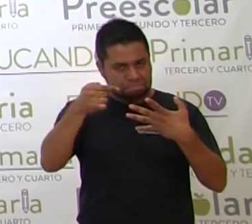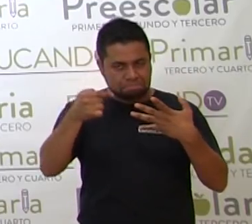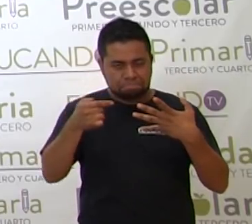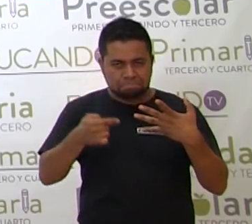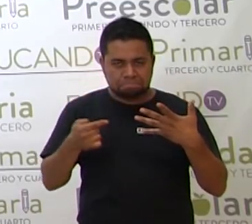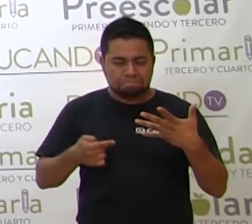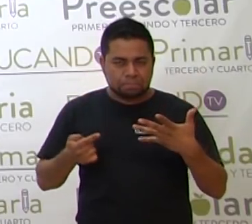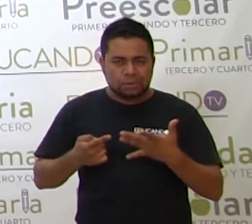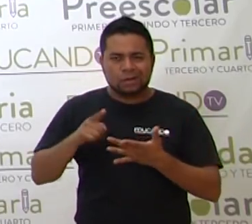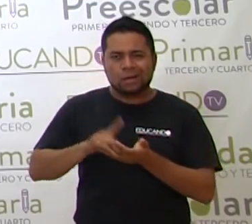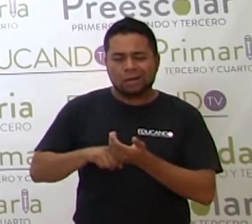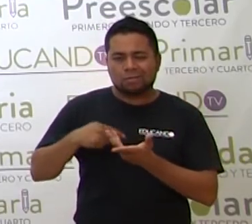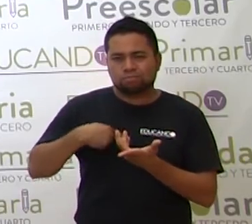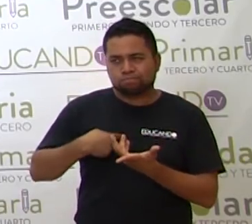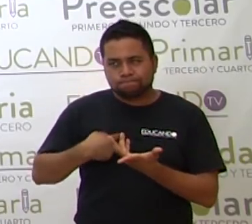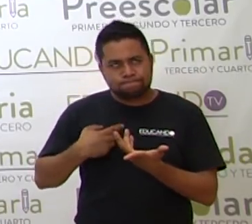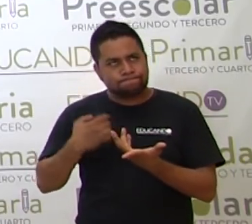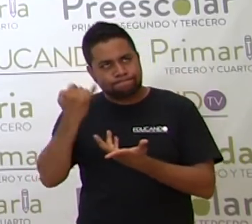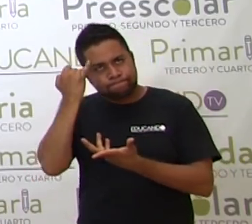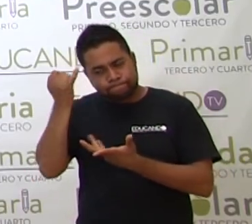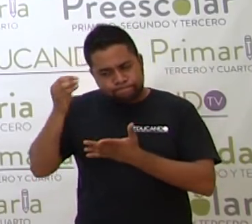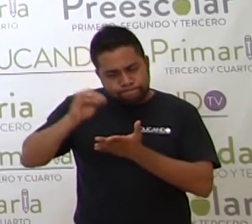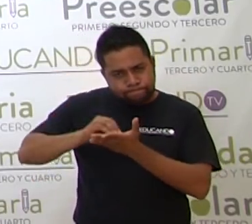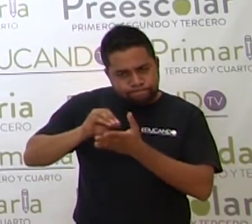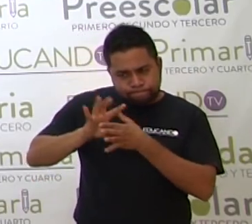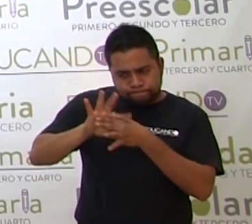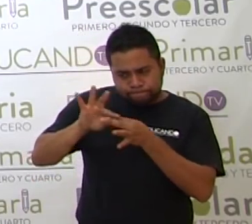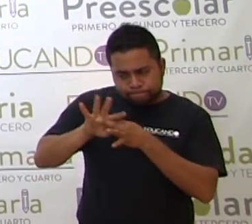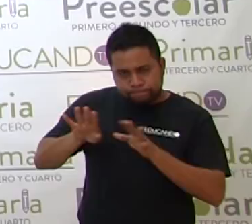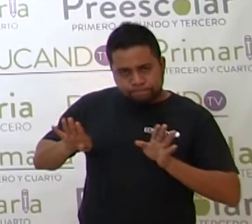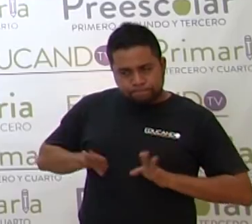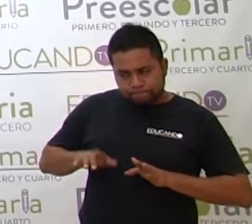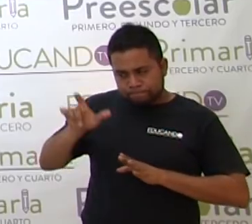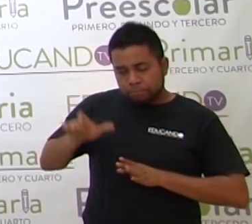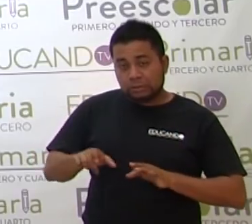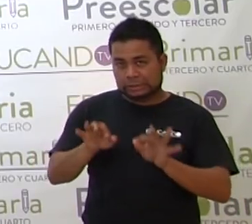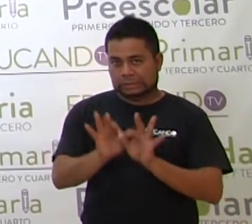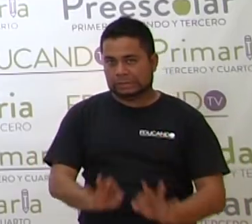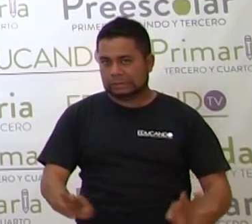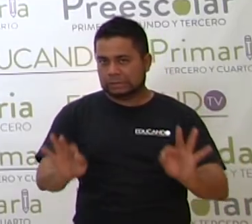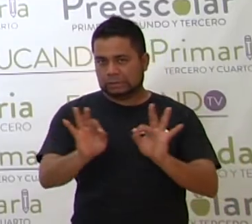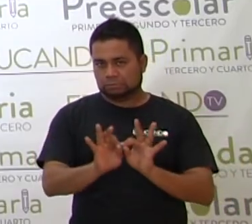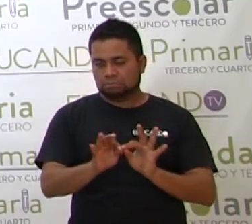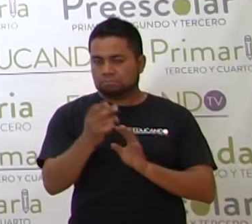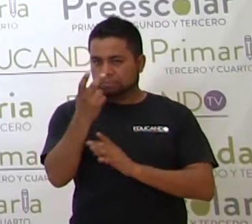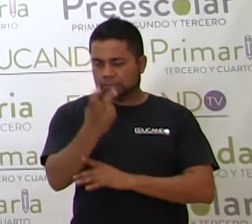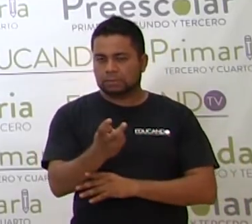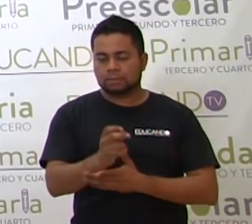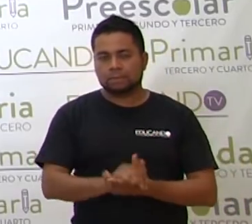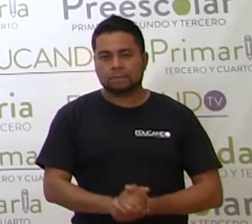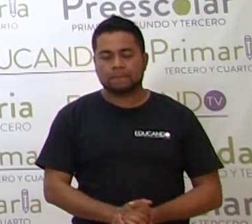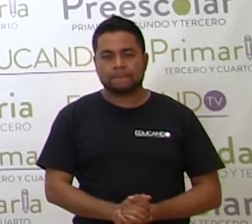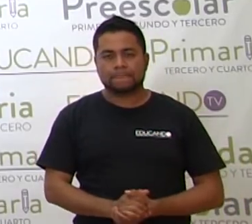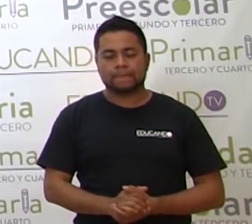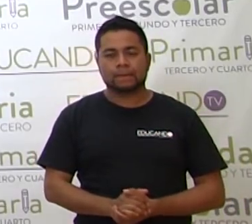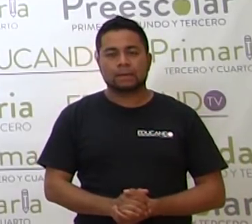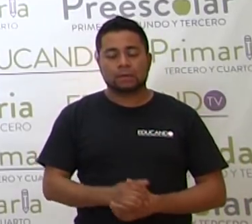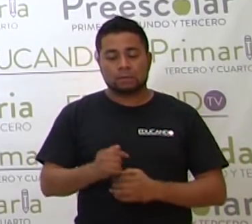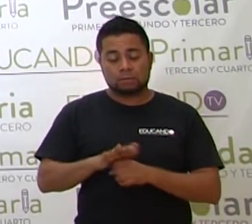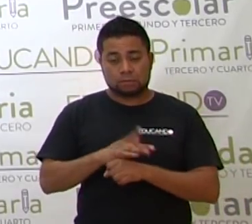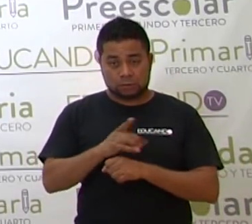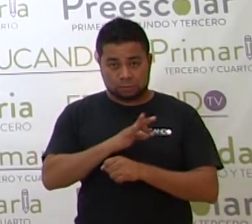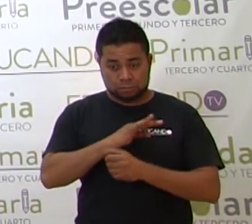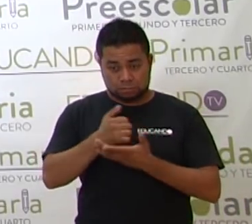de lo que estamos describiendo. Muy importante esta parte porque nos va a permitir